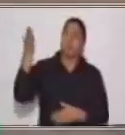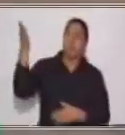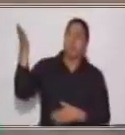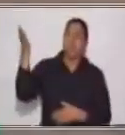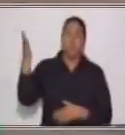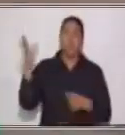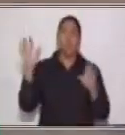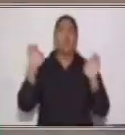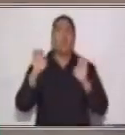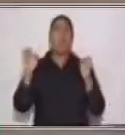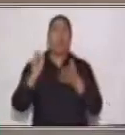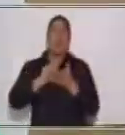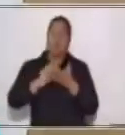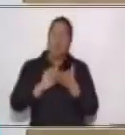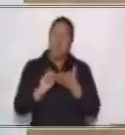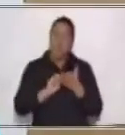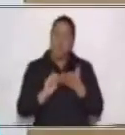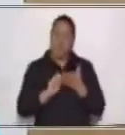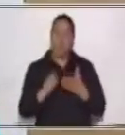tu portafolio,